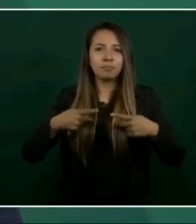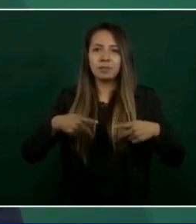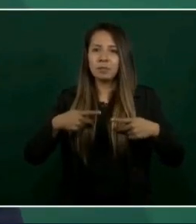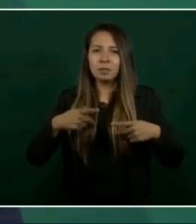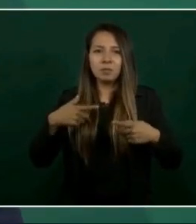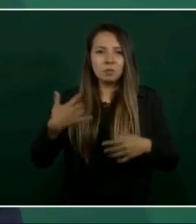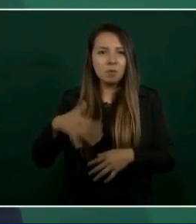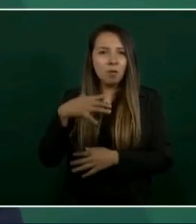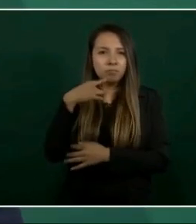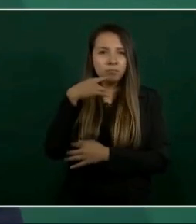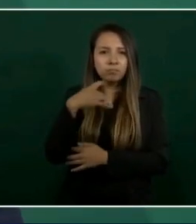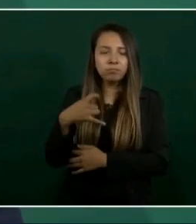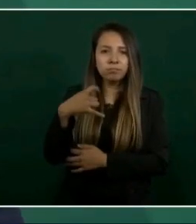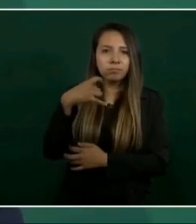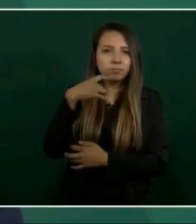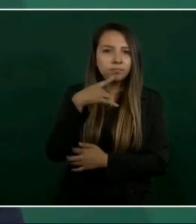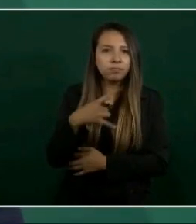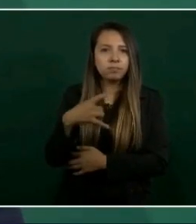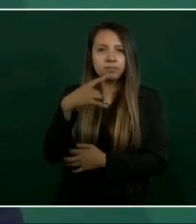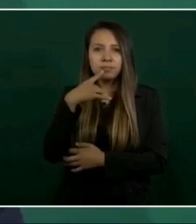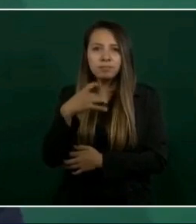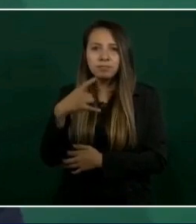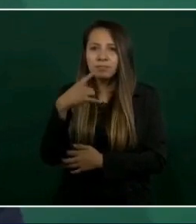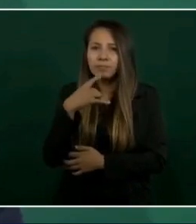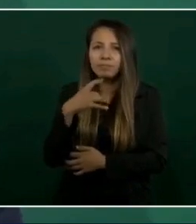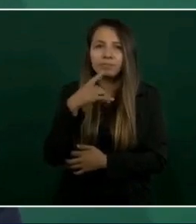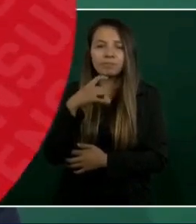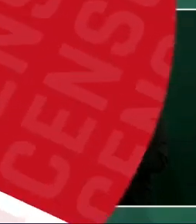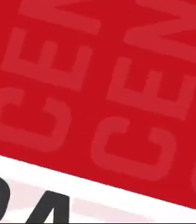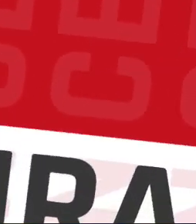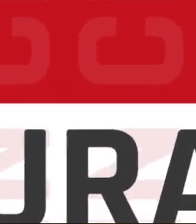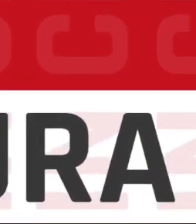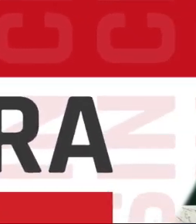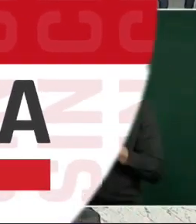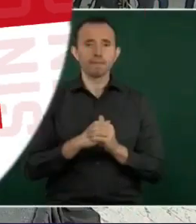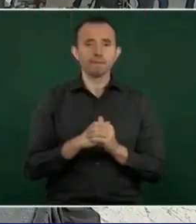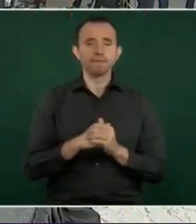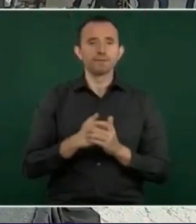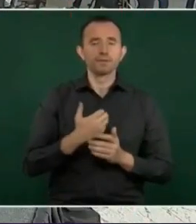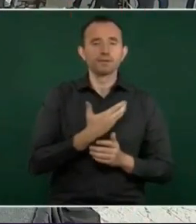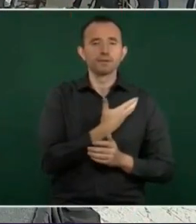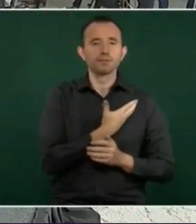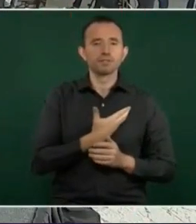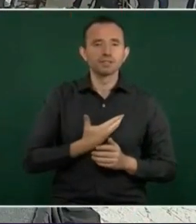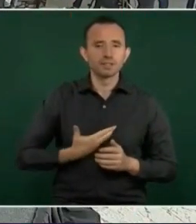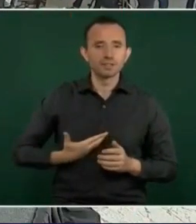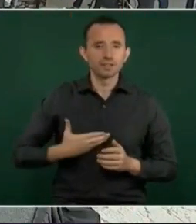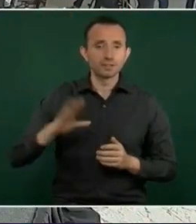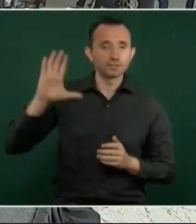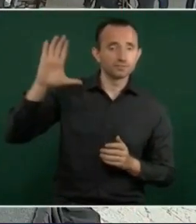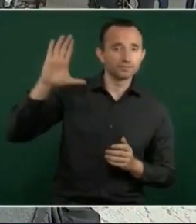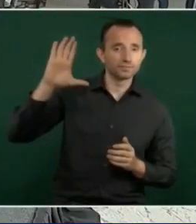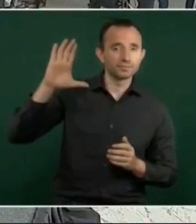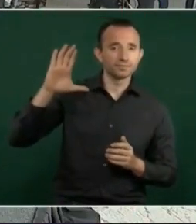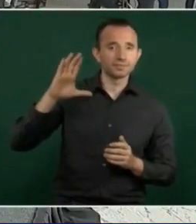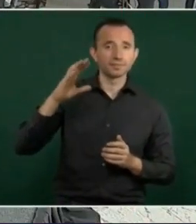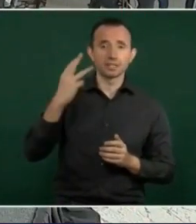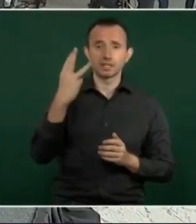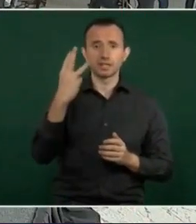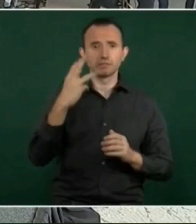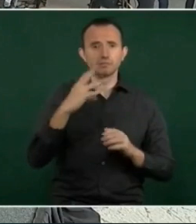responde de esta manera si es que son tres de baja california